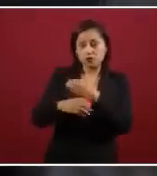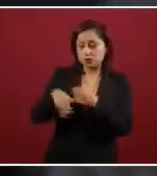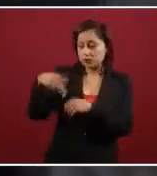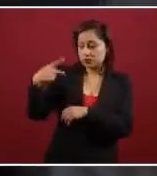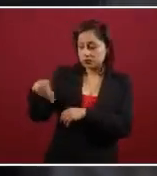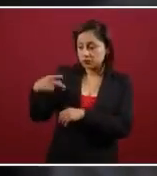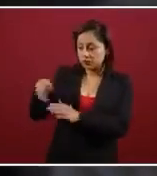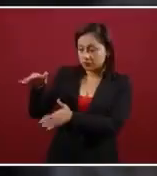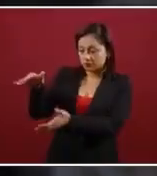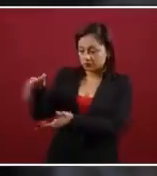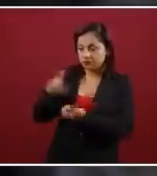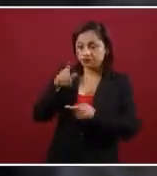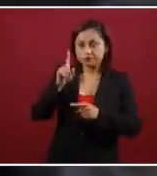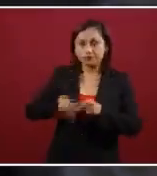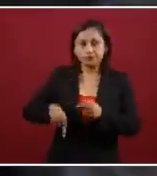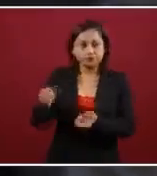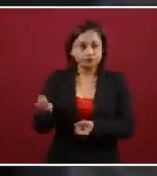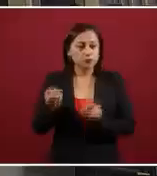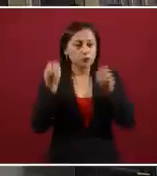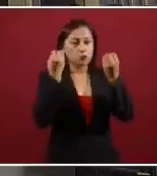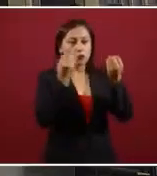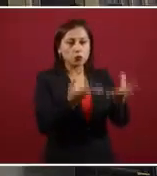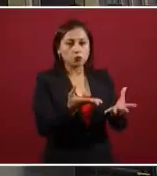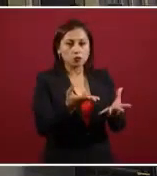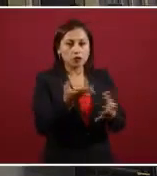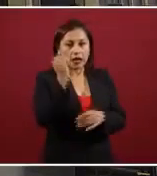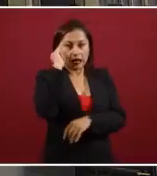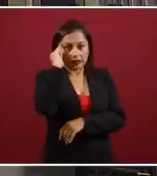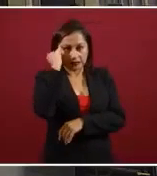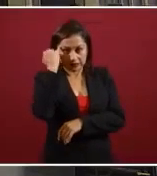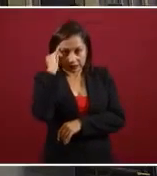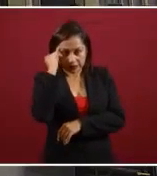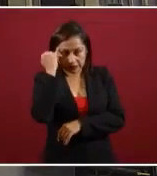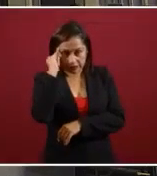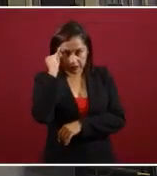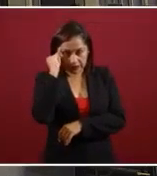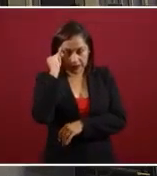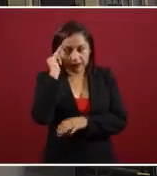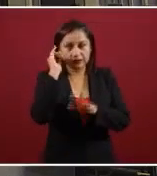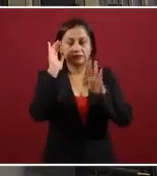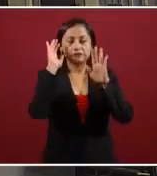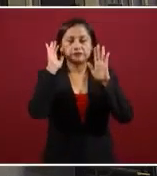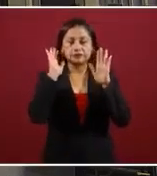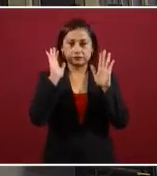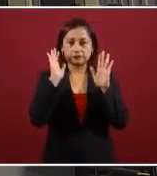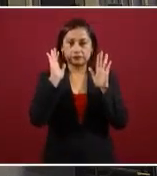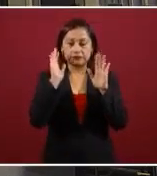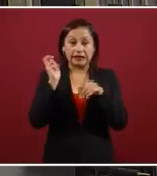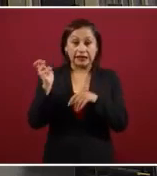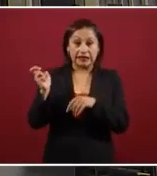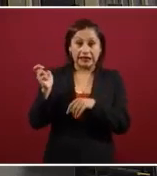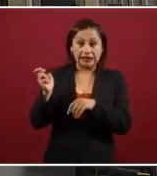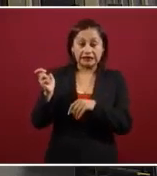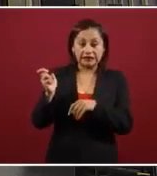indígenas, los bienes que se podrían, pues ojalá que se logre,